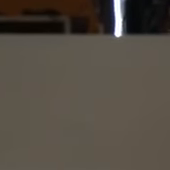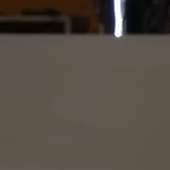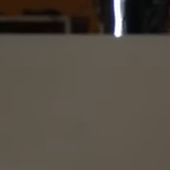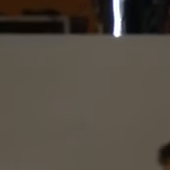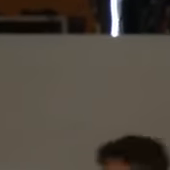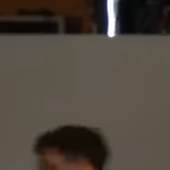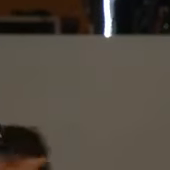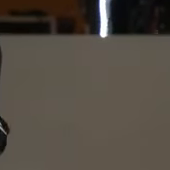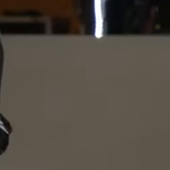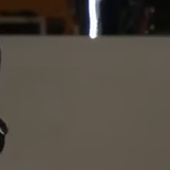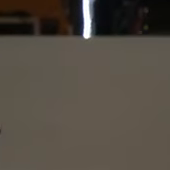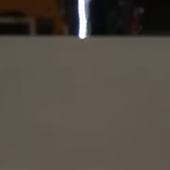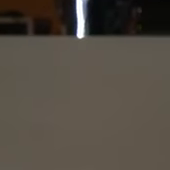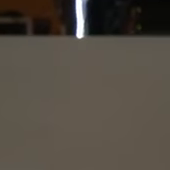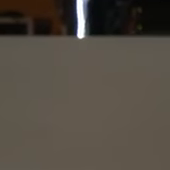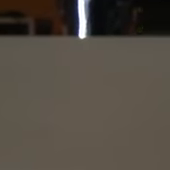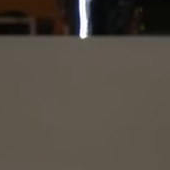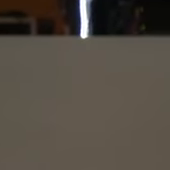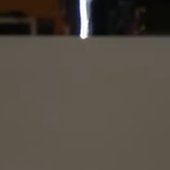juventudes